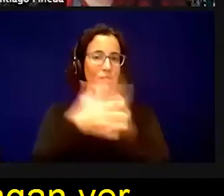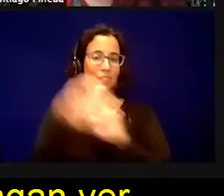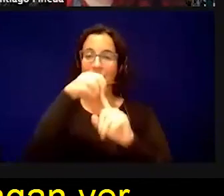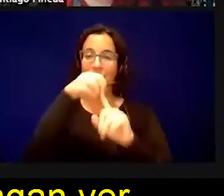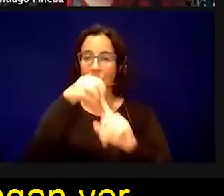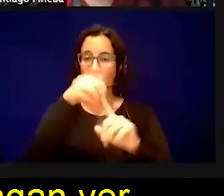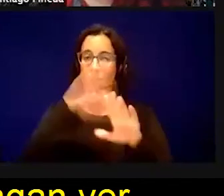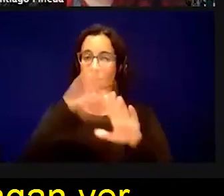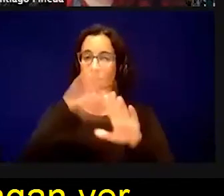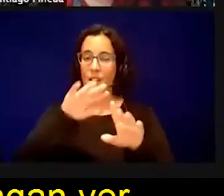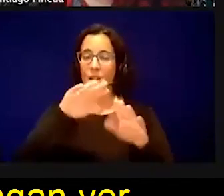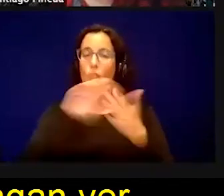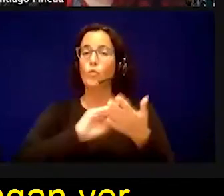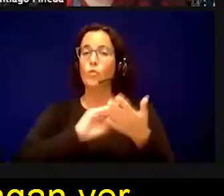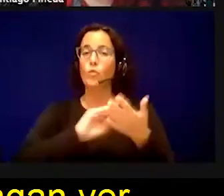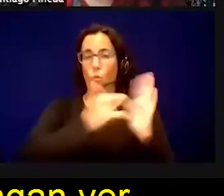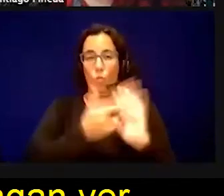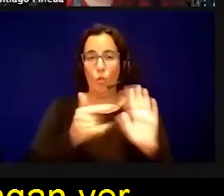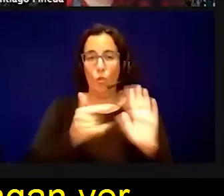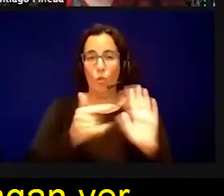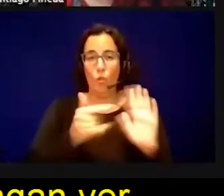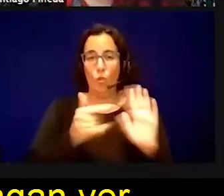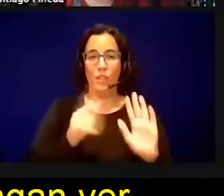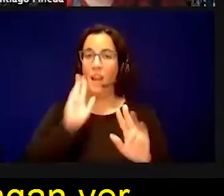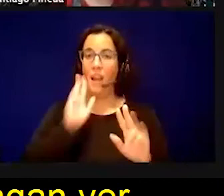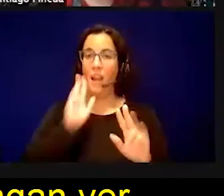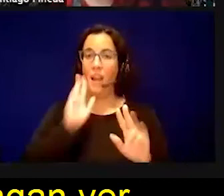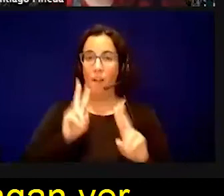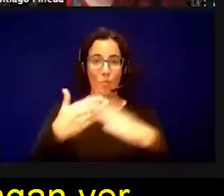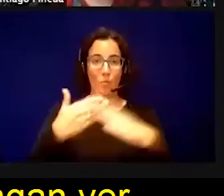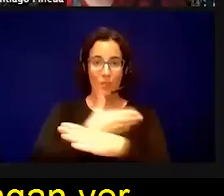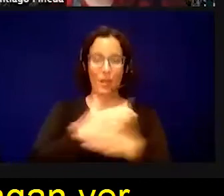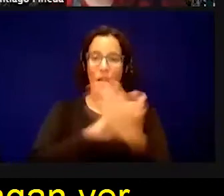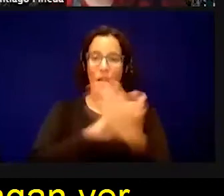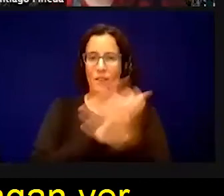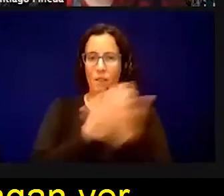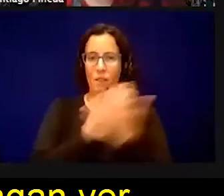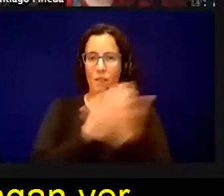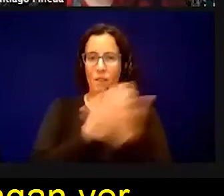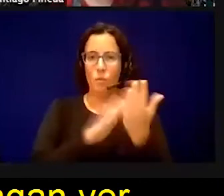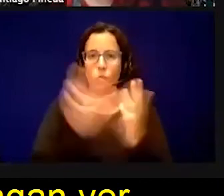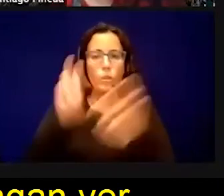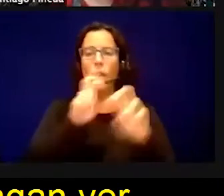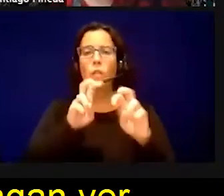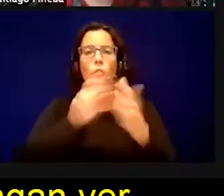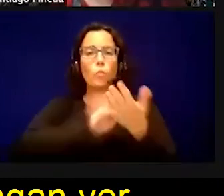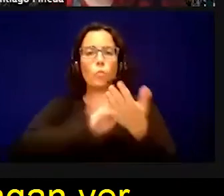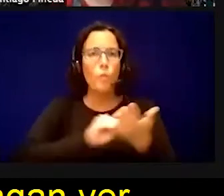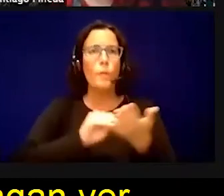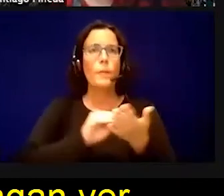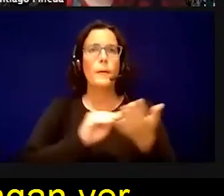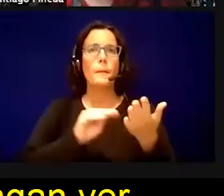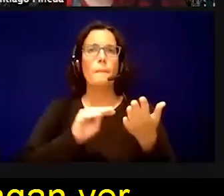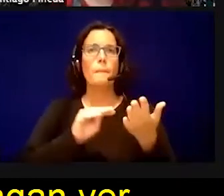que realmente, lo hablábamos antes de empezar la conversación, ¿no? Buscar soluciones que realmente no hagan